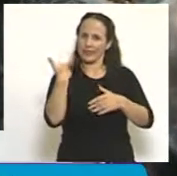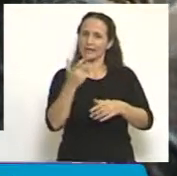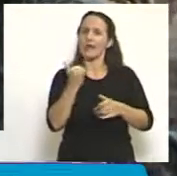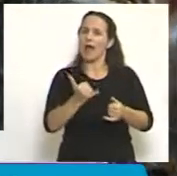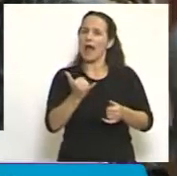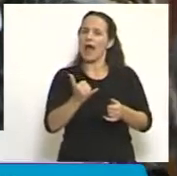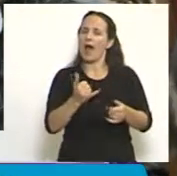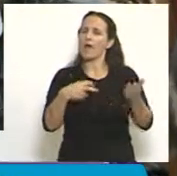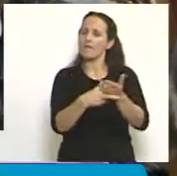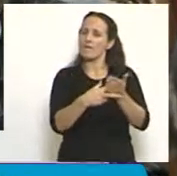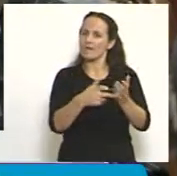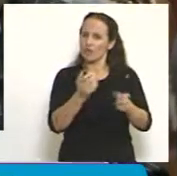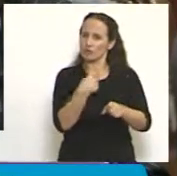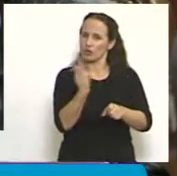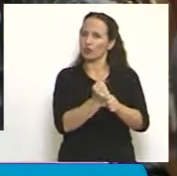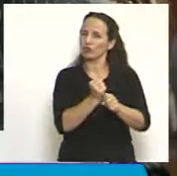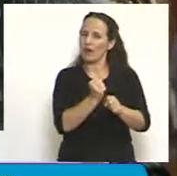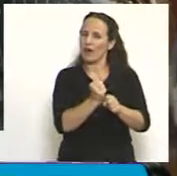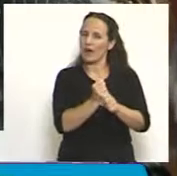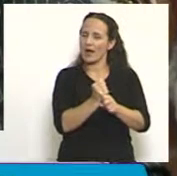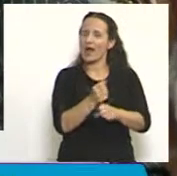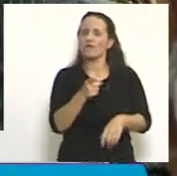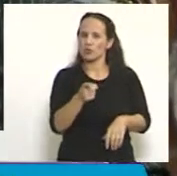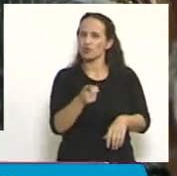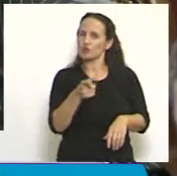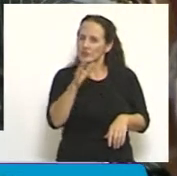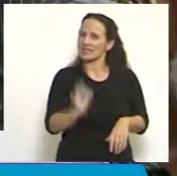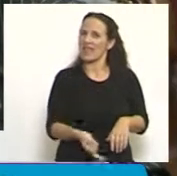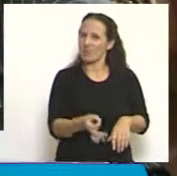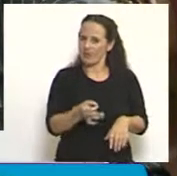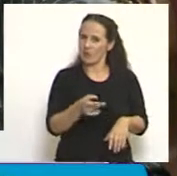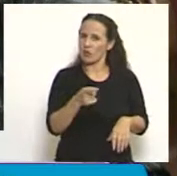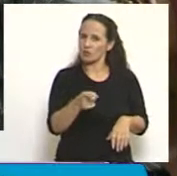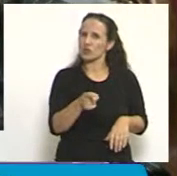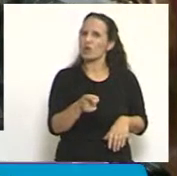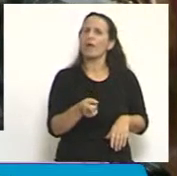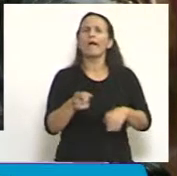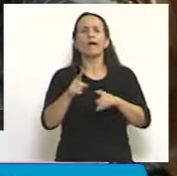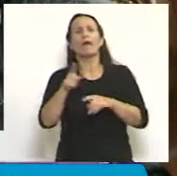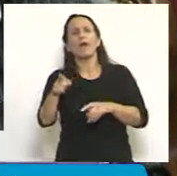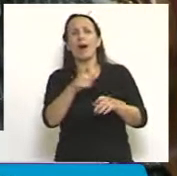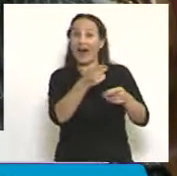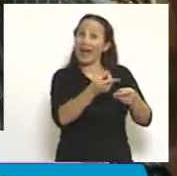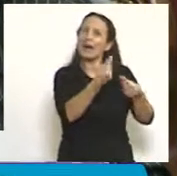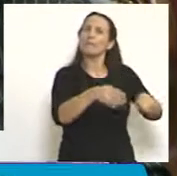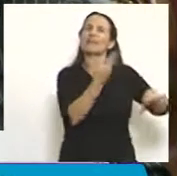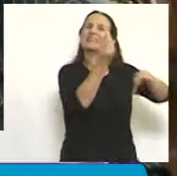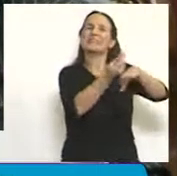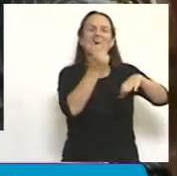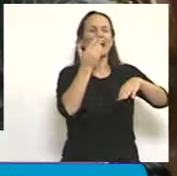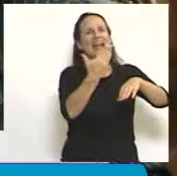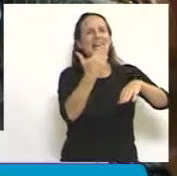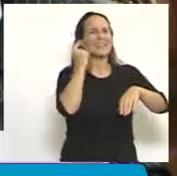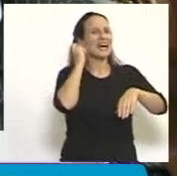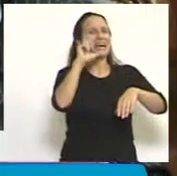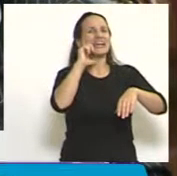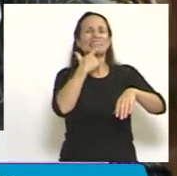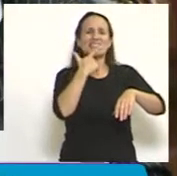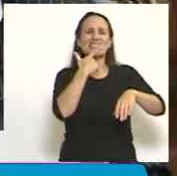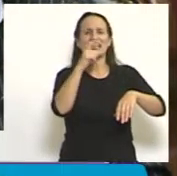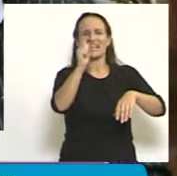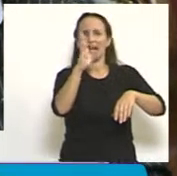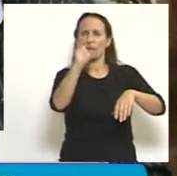su vez la posibilidad de descentralizar en unidades fiscales para de esta manera coadyuvar a activar